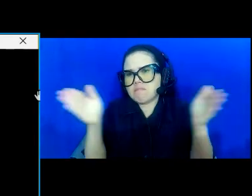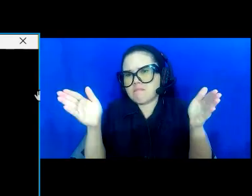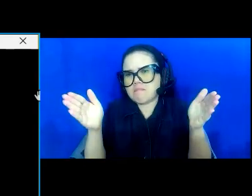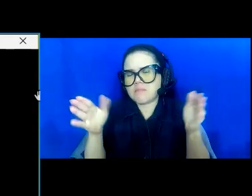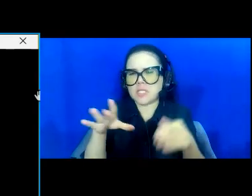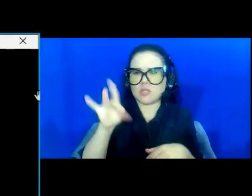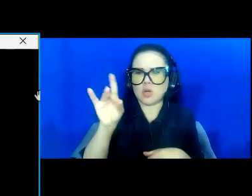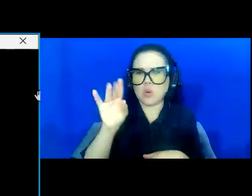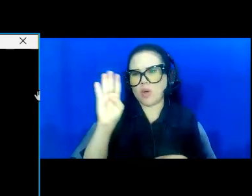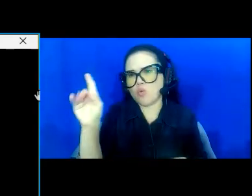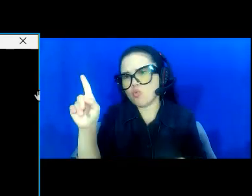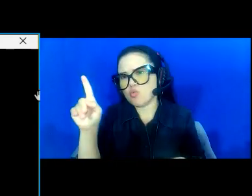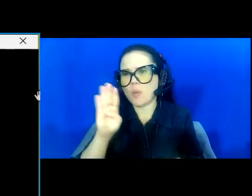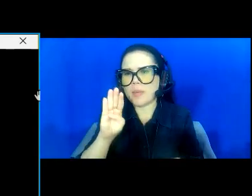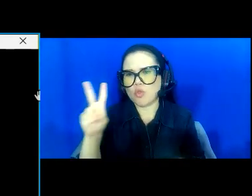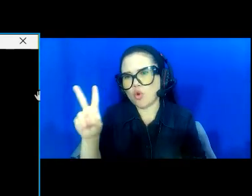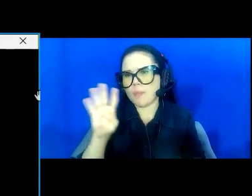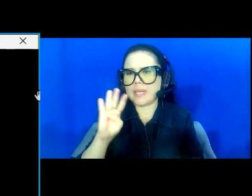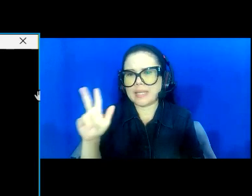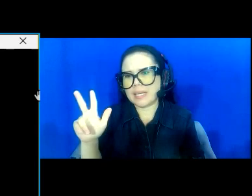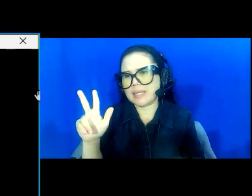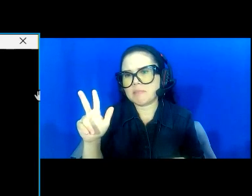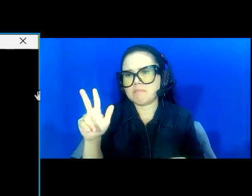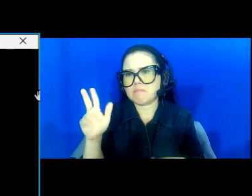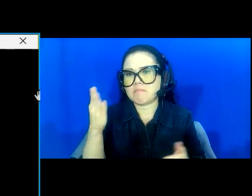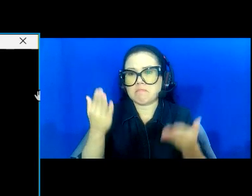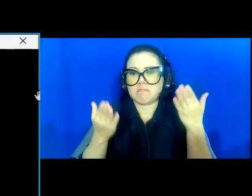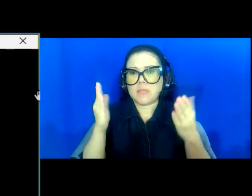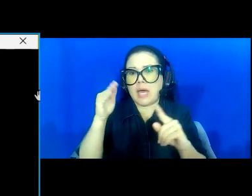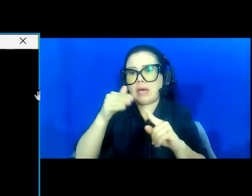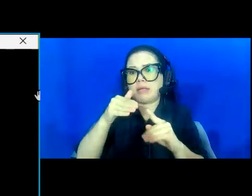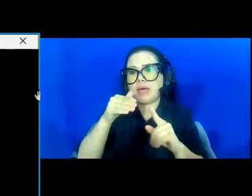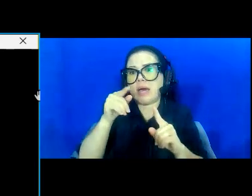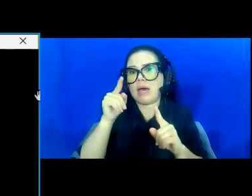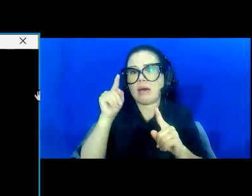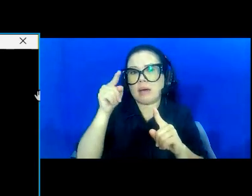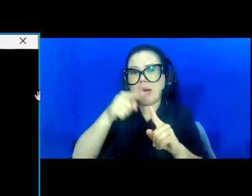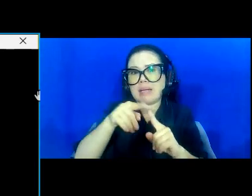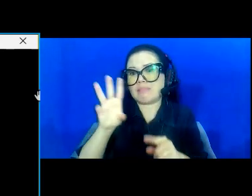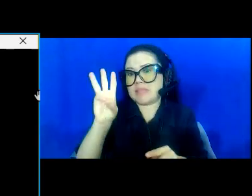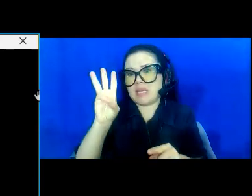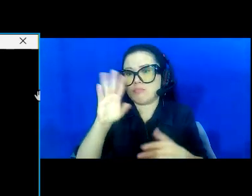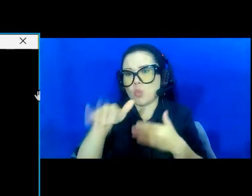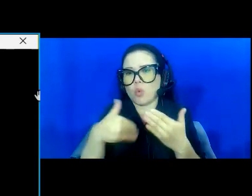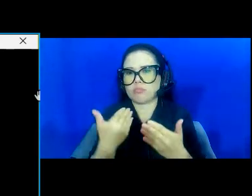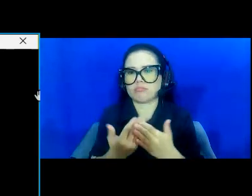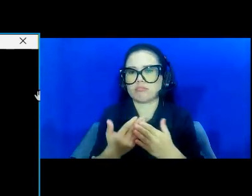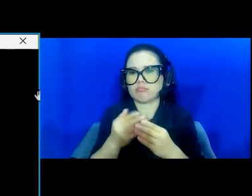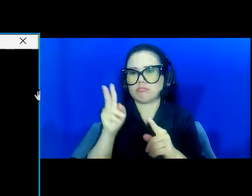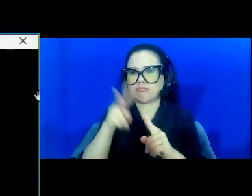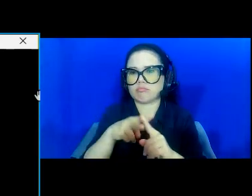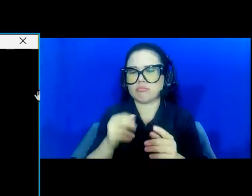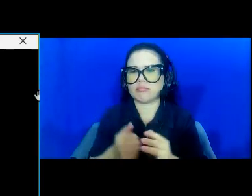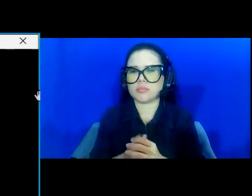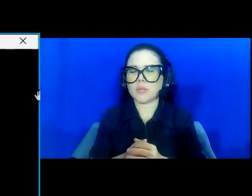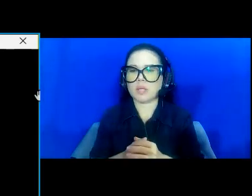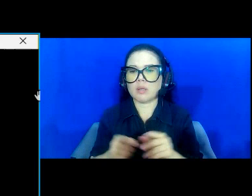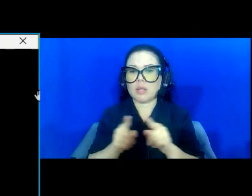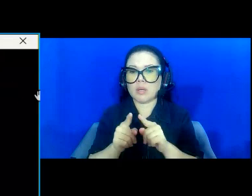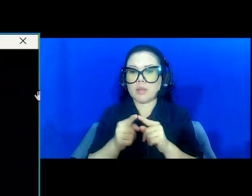B2, B3 o hasta las 6 estrategias. De igual manera, mencionamos lo que son las